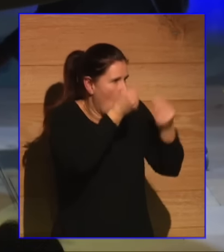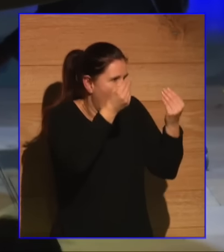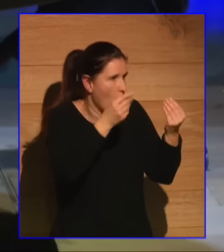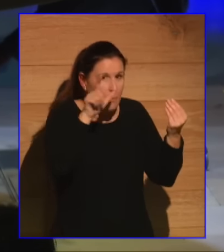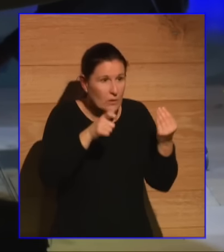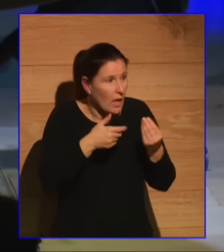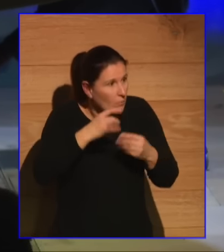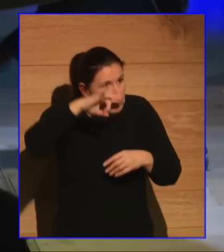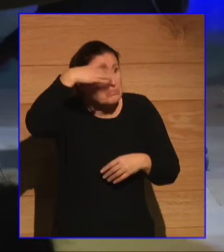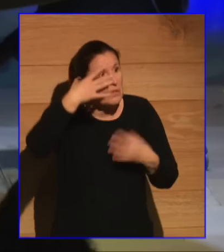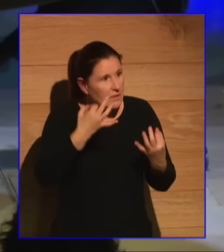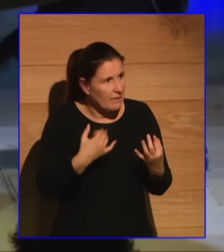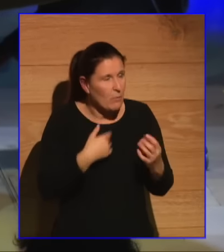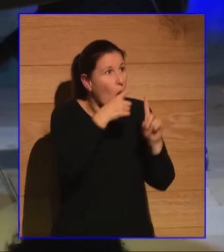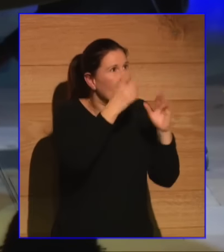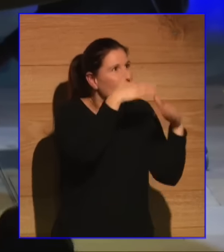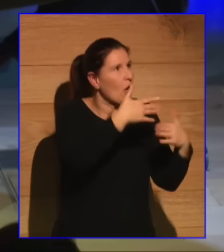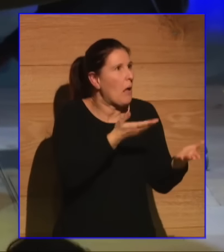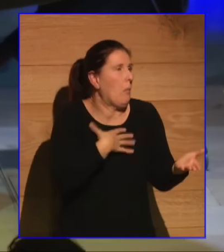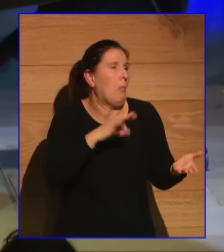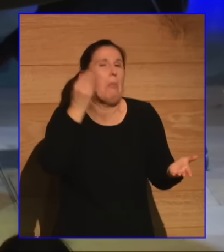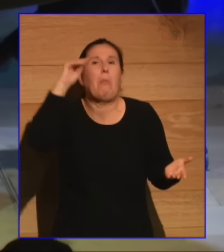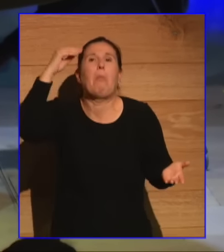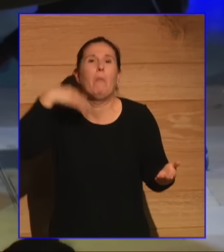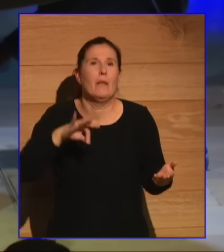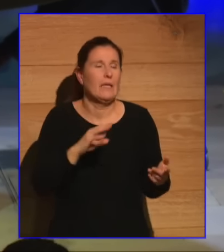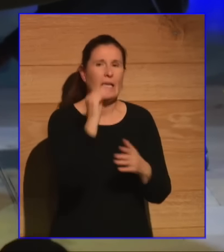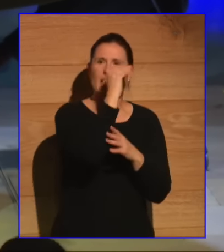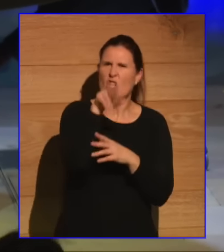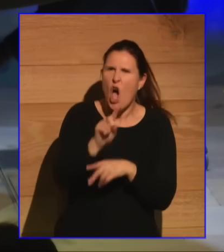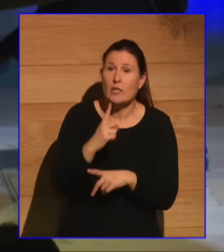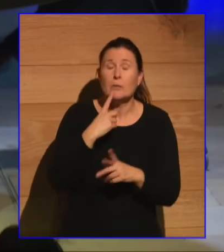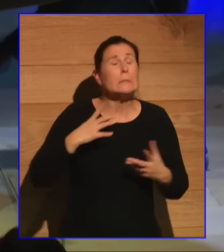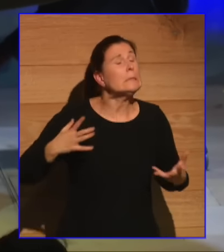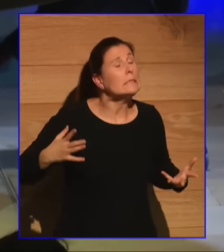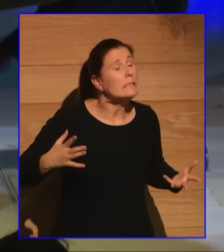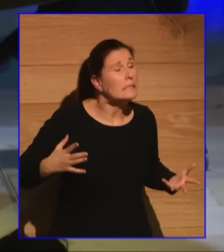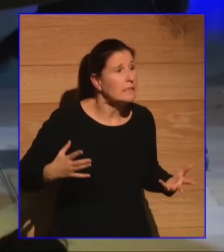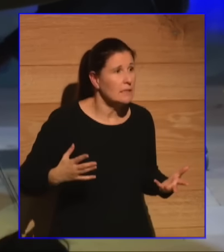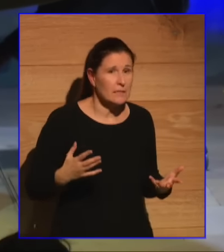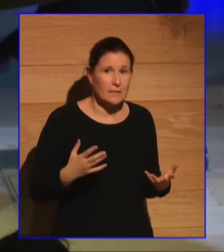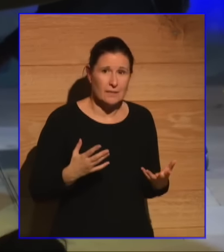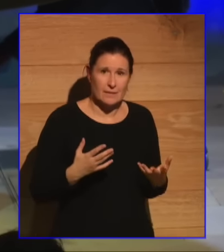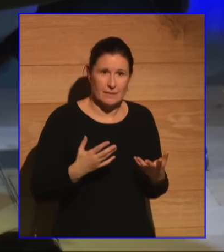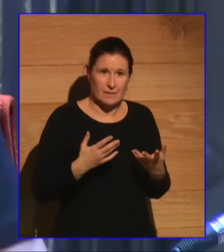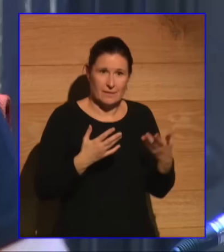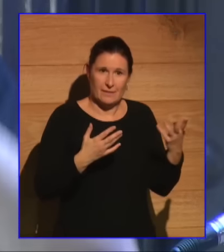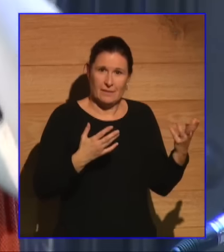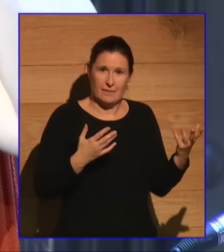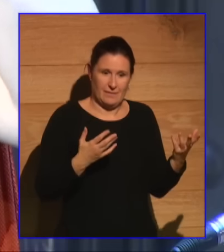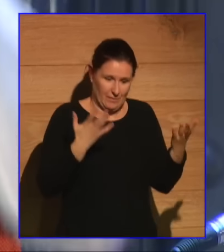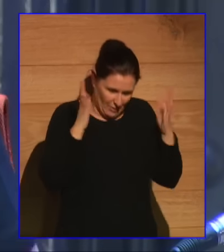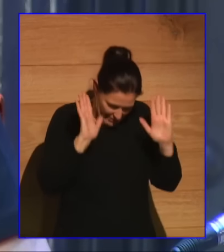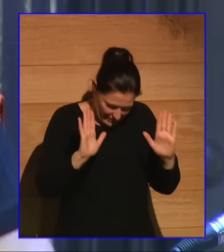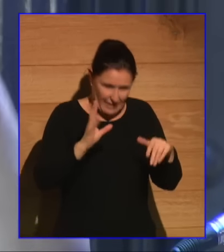mejor que no esté la referencia. Pero nadie luego... se puede decir, es que el T-Rex no es así. Me cago en mi... Existe un montón de